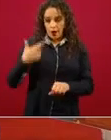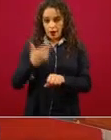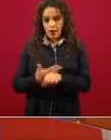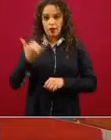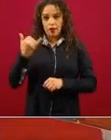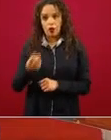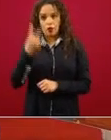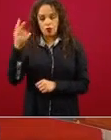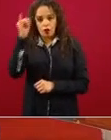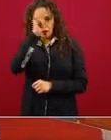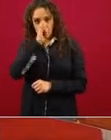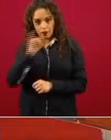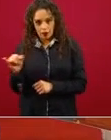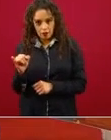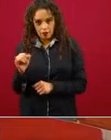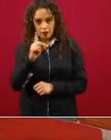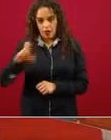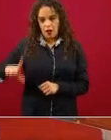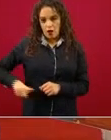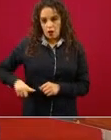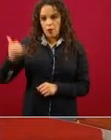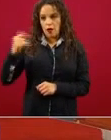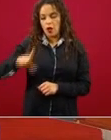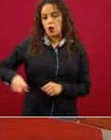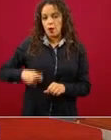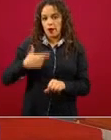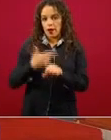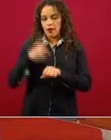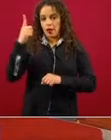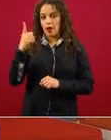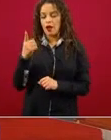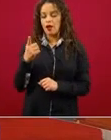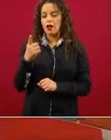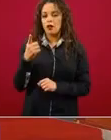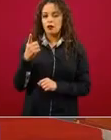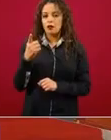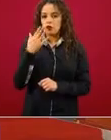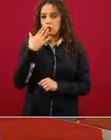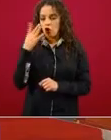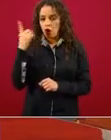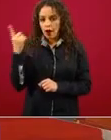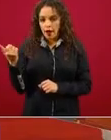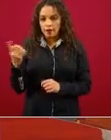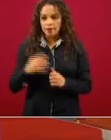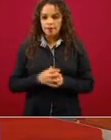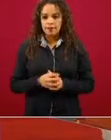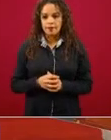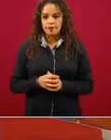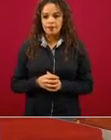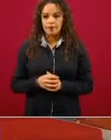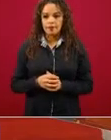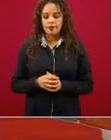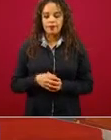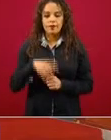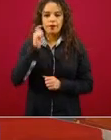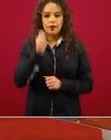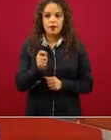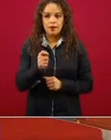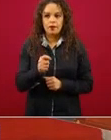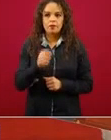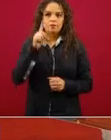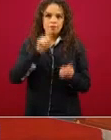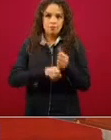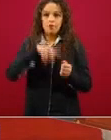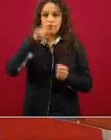la jefa de gobierno y la gobernadora de Sonora, estaban más en una postura que nos parece absolutamente importante